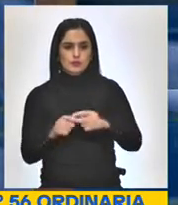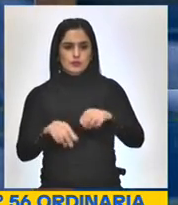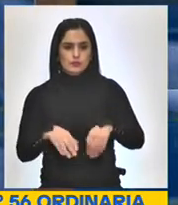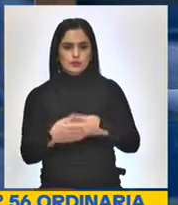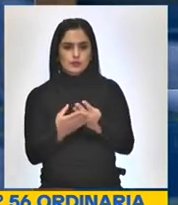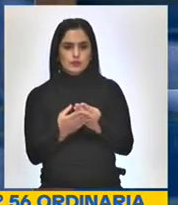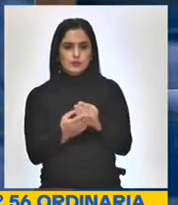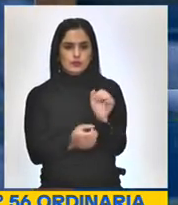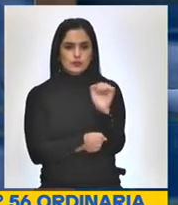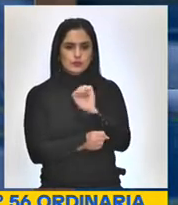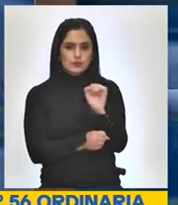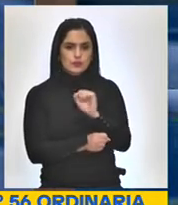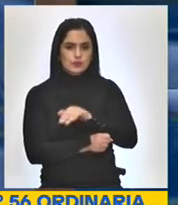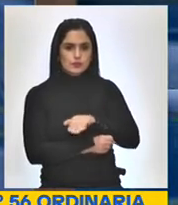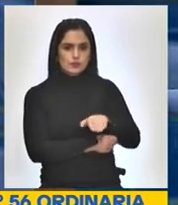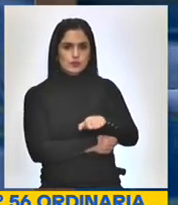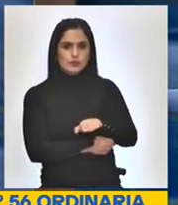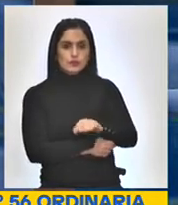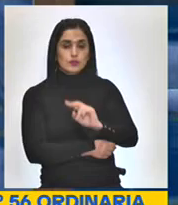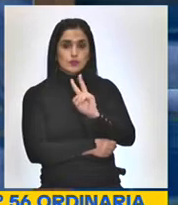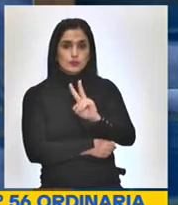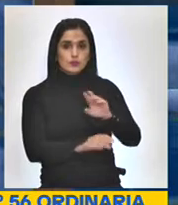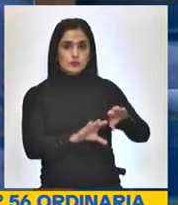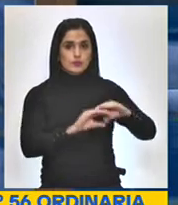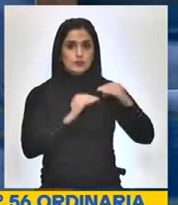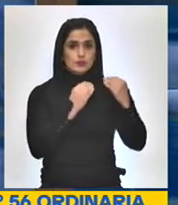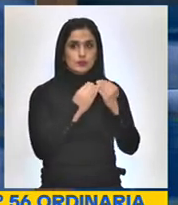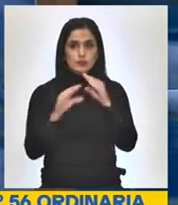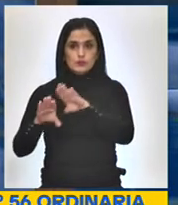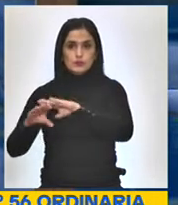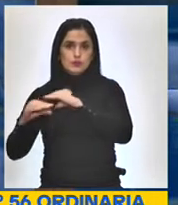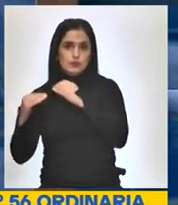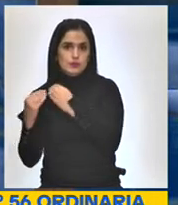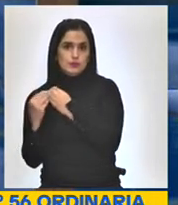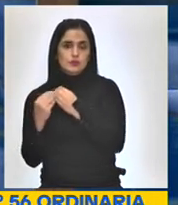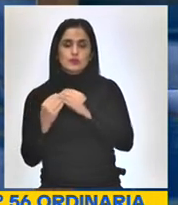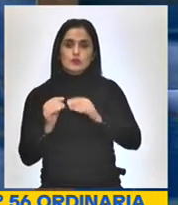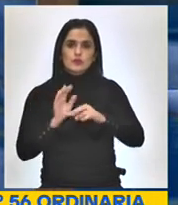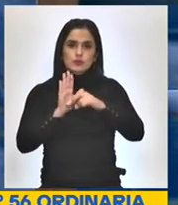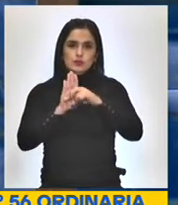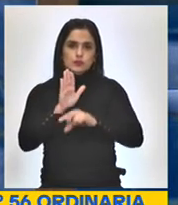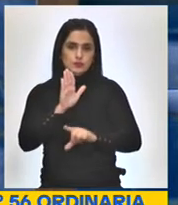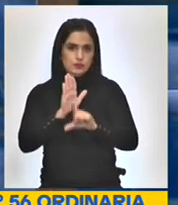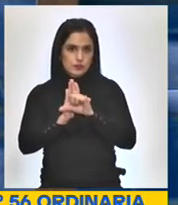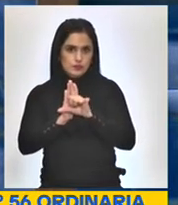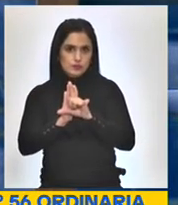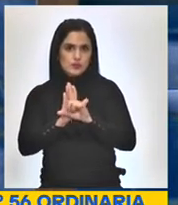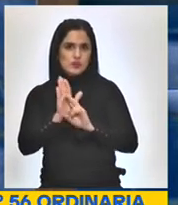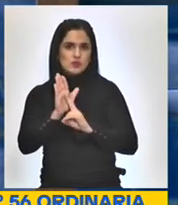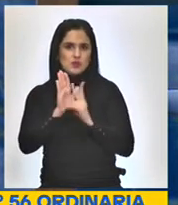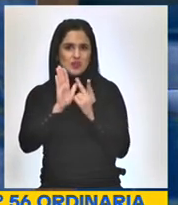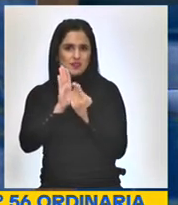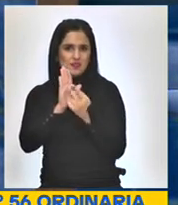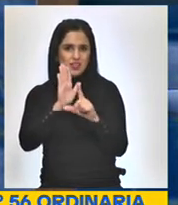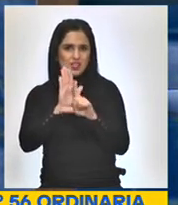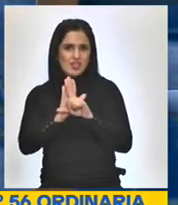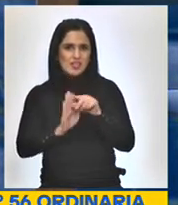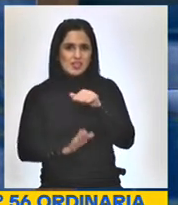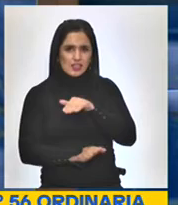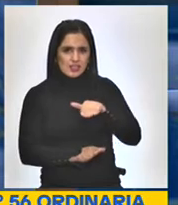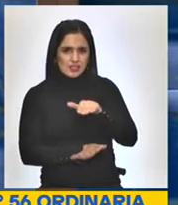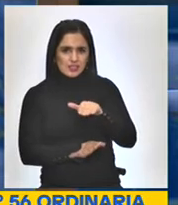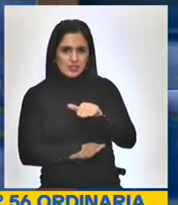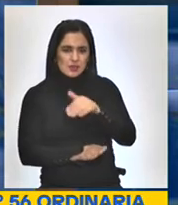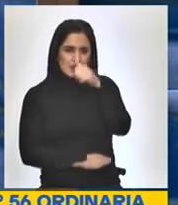de Transportes de ambas corporaciones referente al proyecto de ley que modifica la Ley de Tránsito